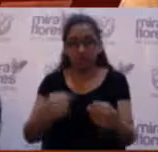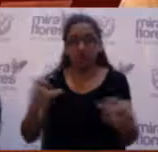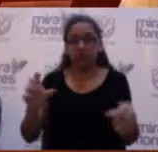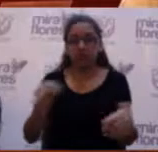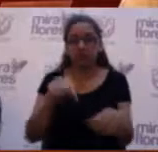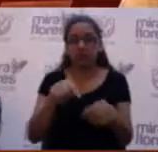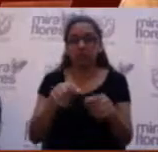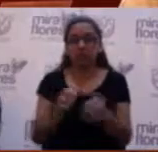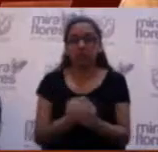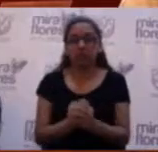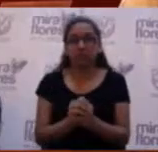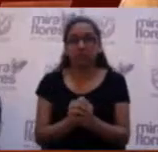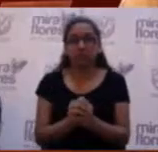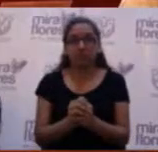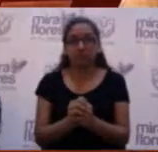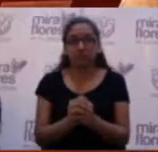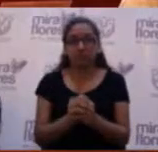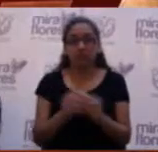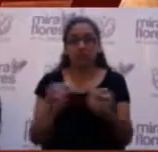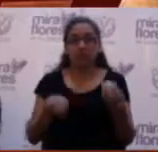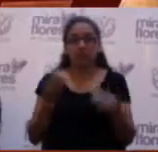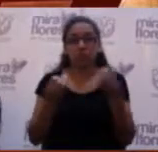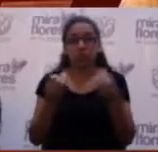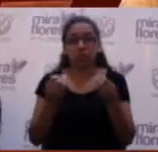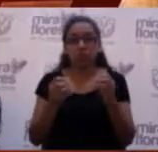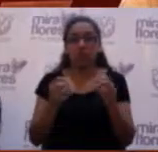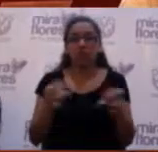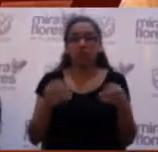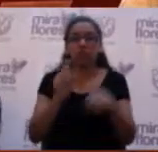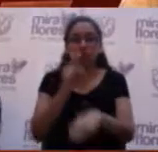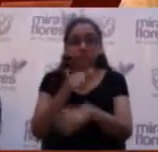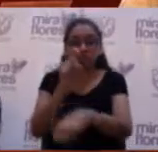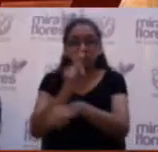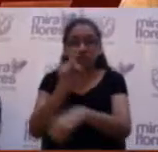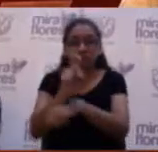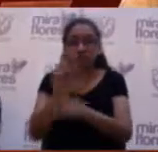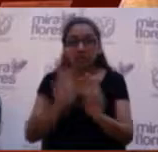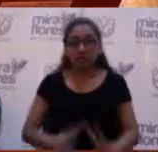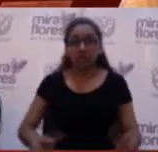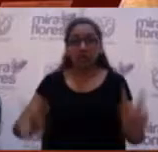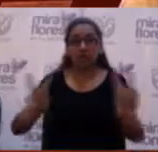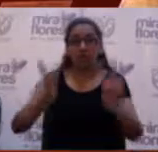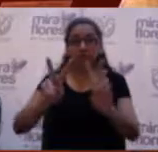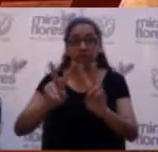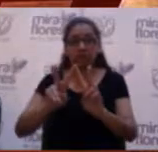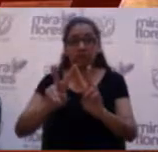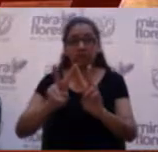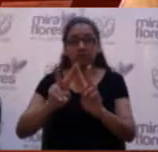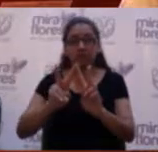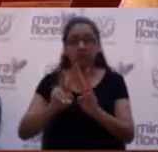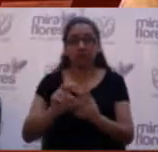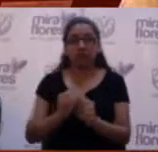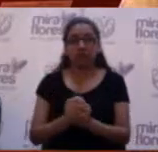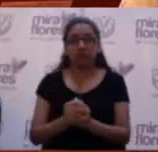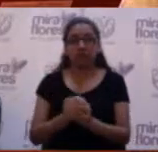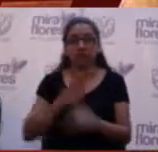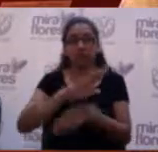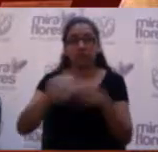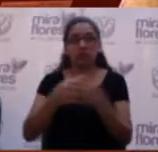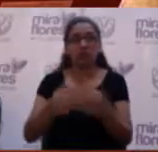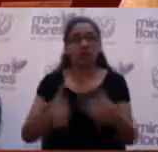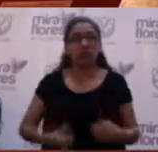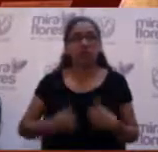en este ámbito de procurar una enseñanza de valores, sobre todo a través de toda la vida,